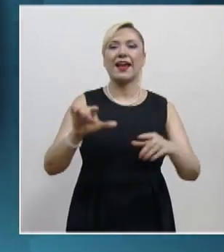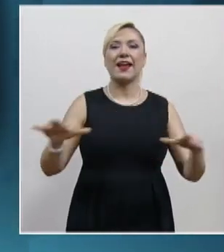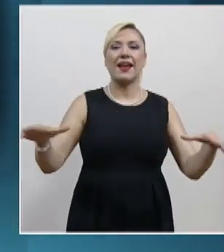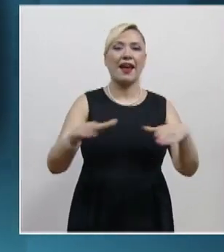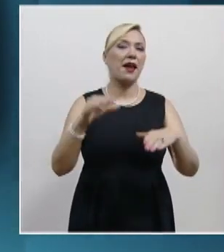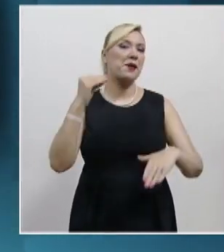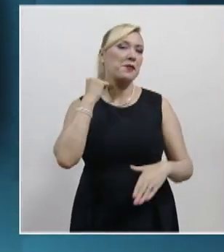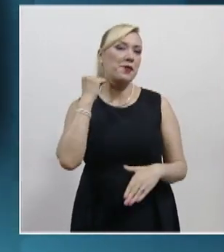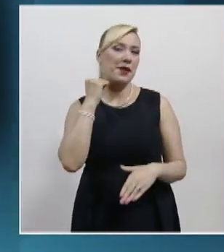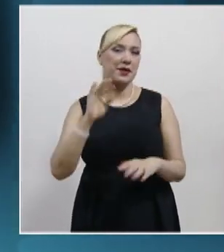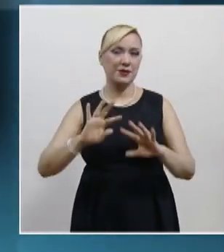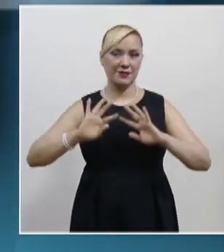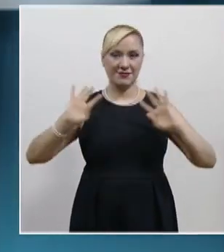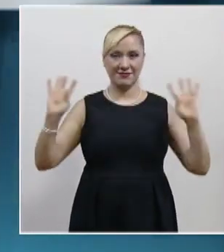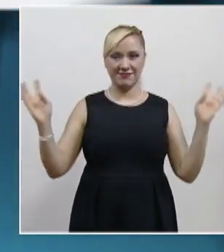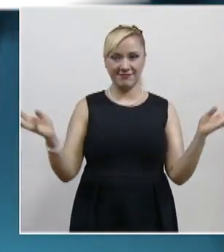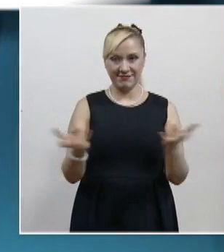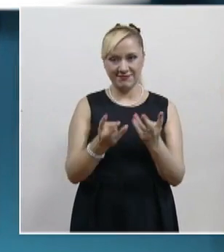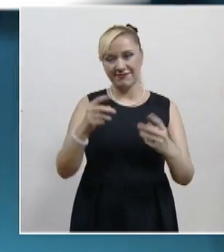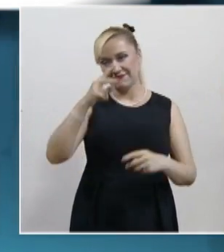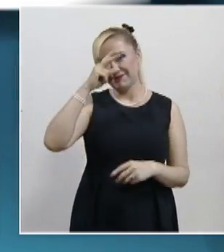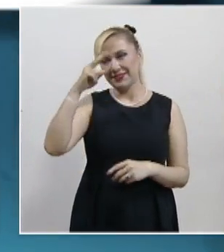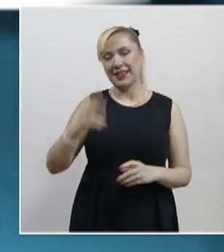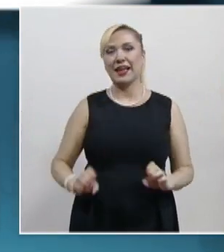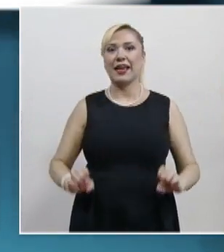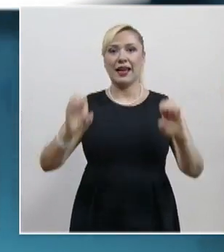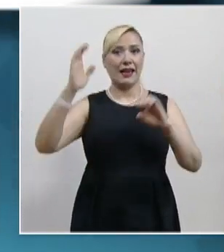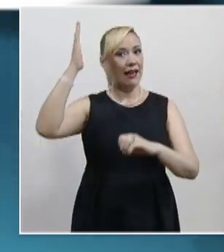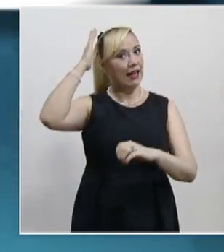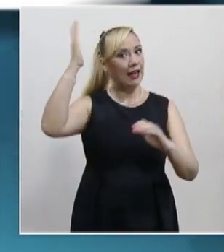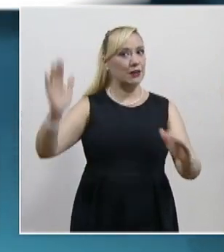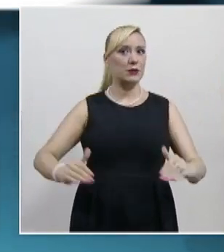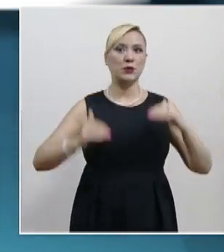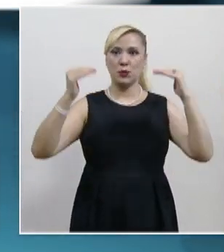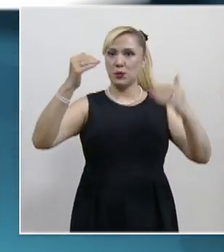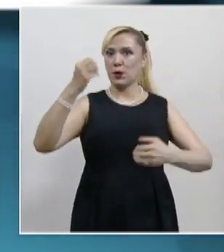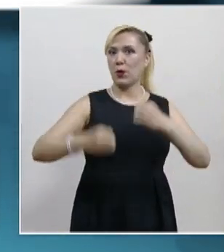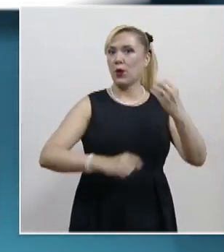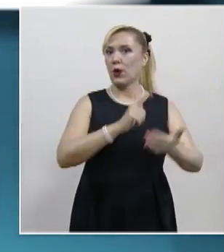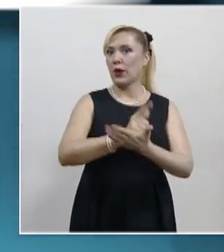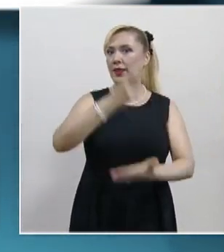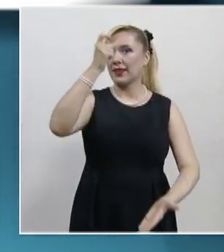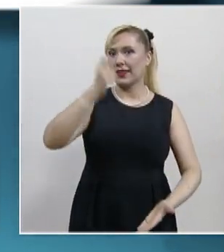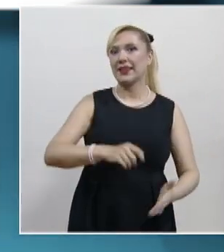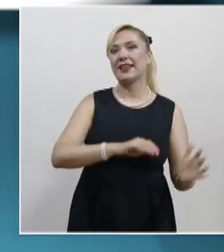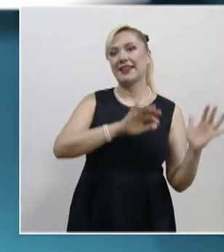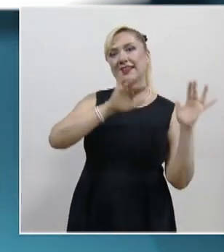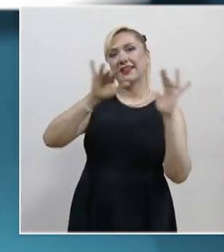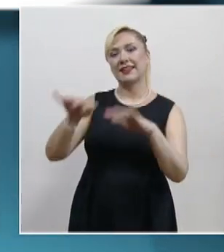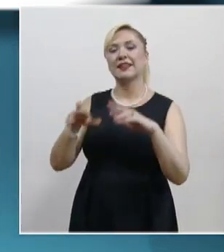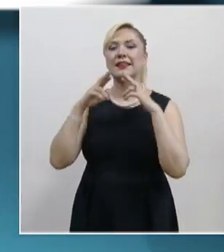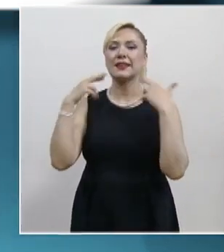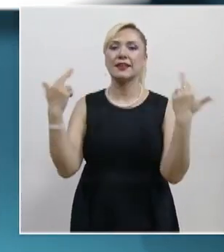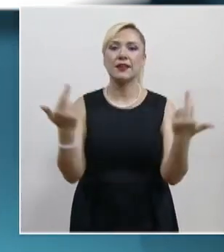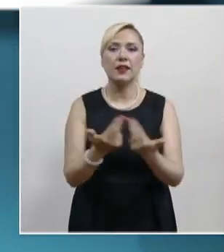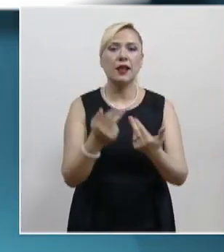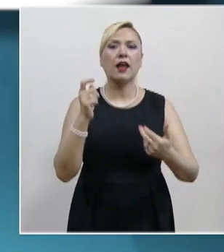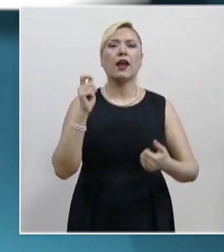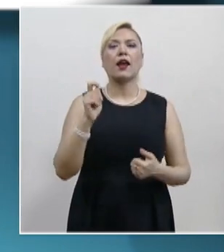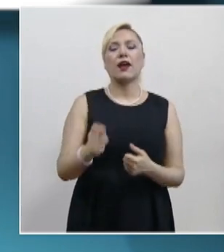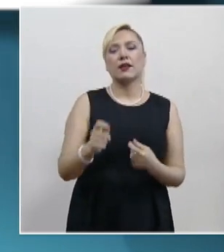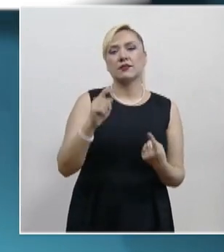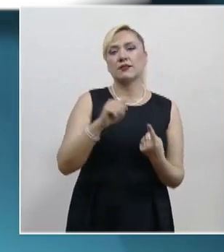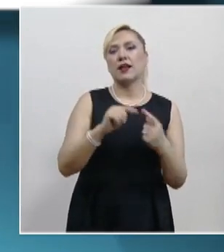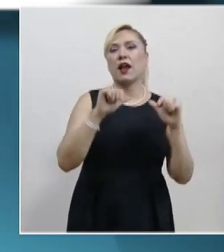Abogacía Mexicana. Durante el encuentro en el edificio sede de la Suprema Corte de Justicia de la Nación, las y los miembros del Consejo, conformado